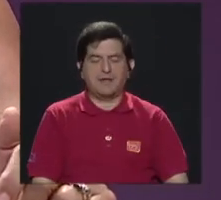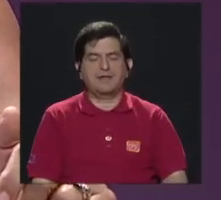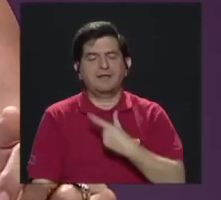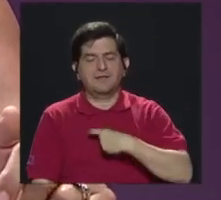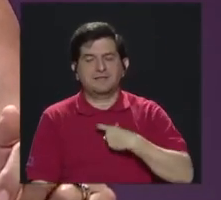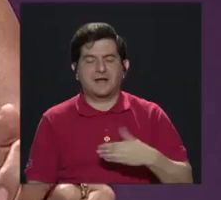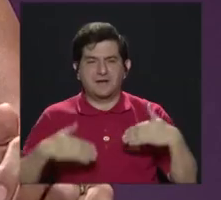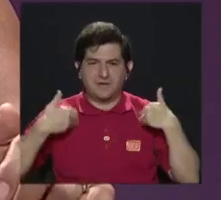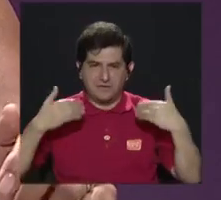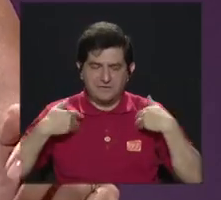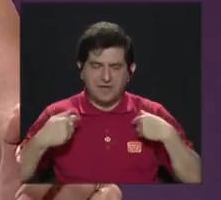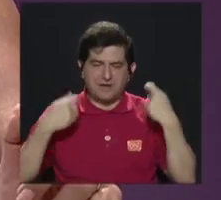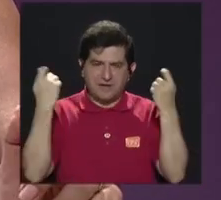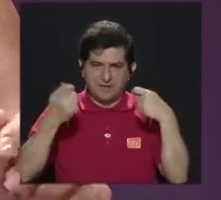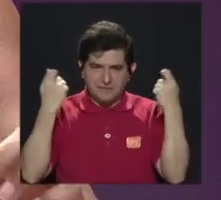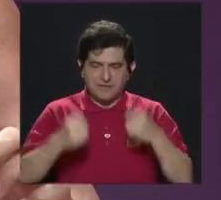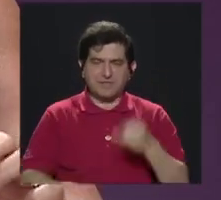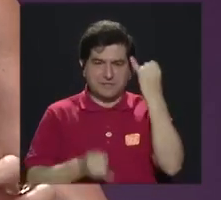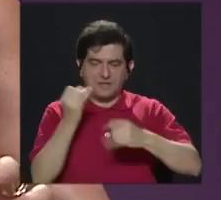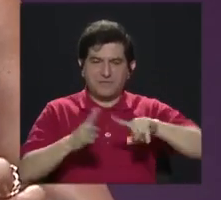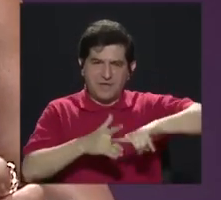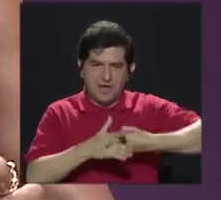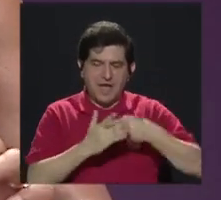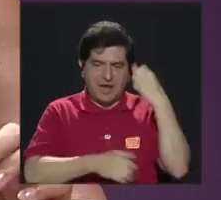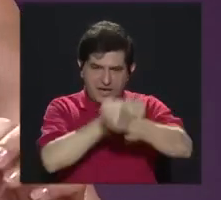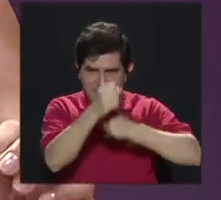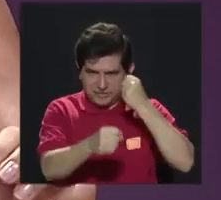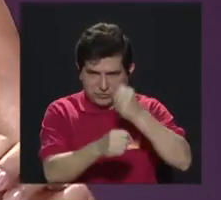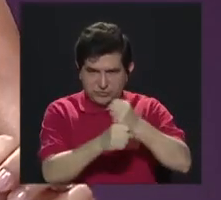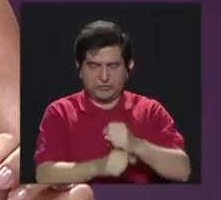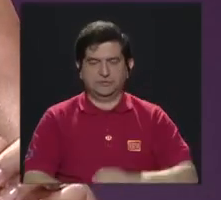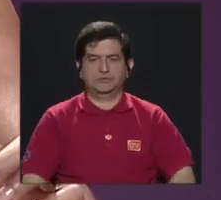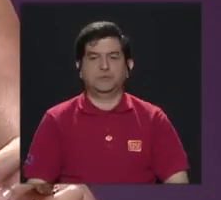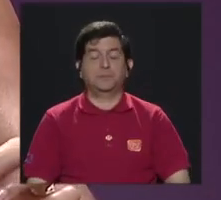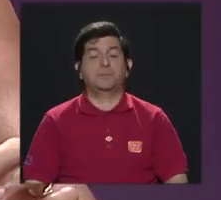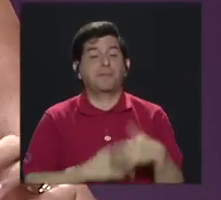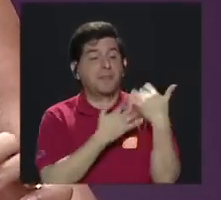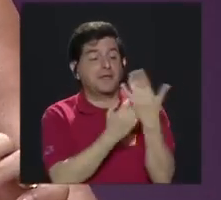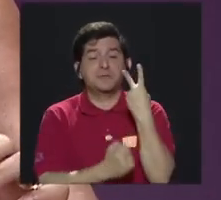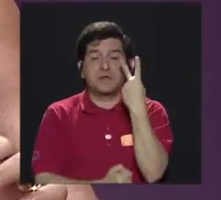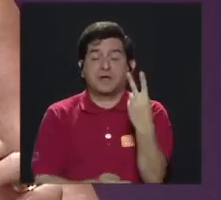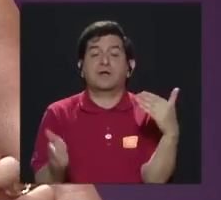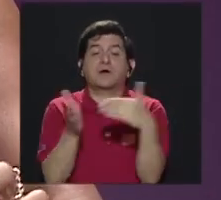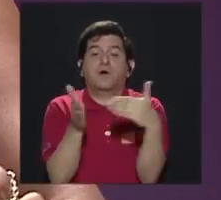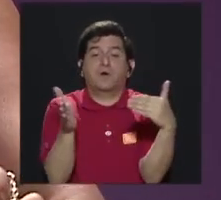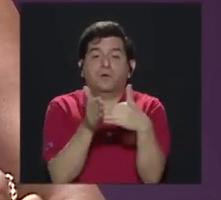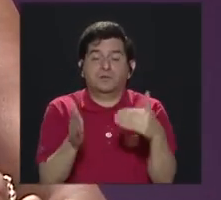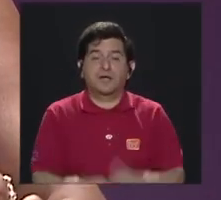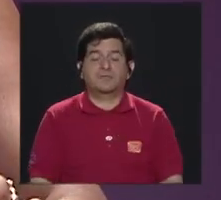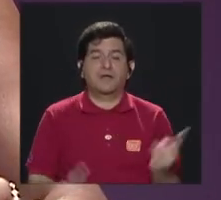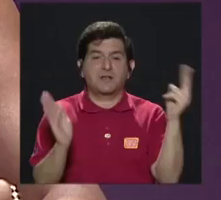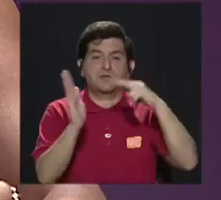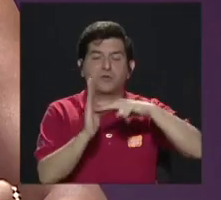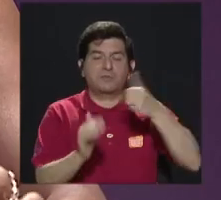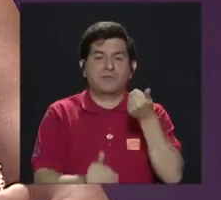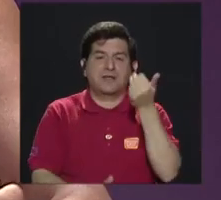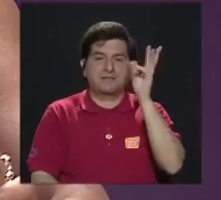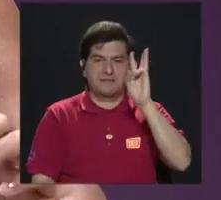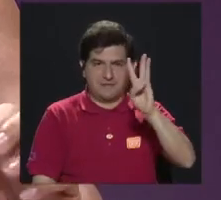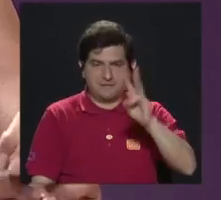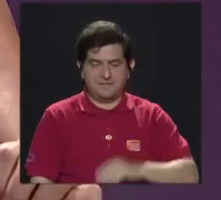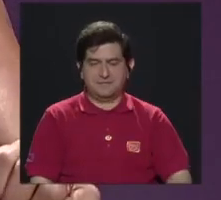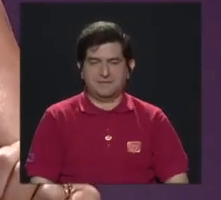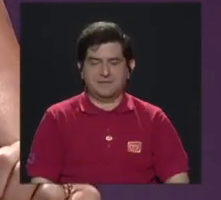deseamos felices fiestas de fin y principio de año y esperamos vernos de nuevo en el